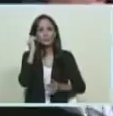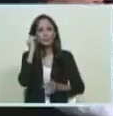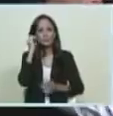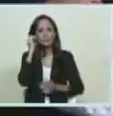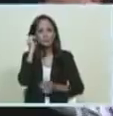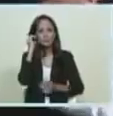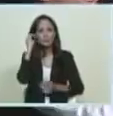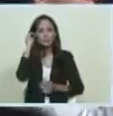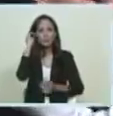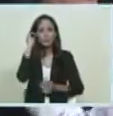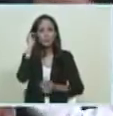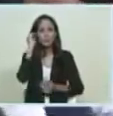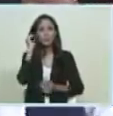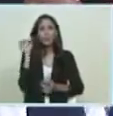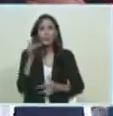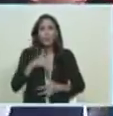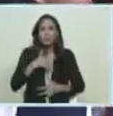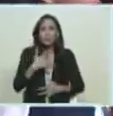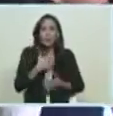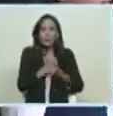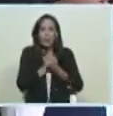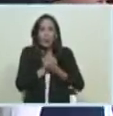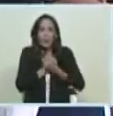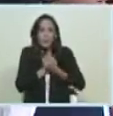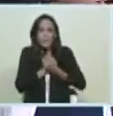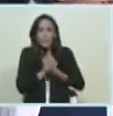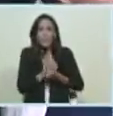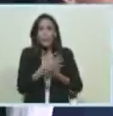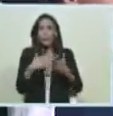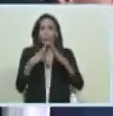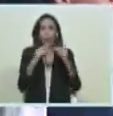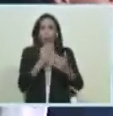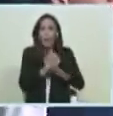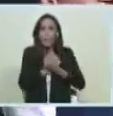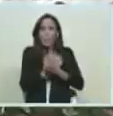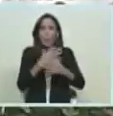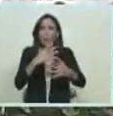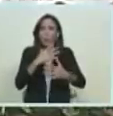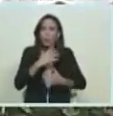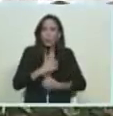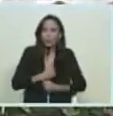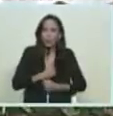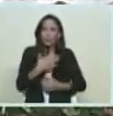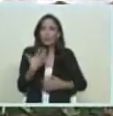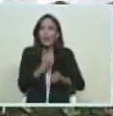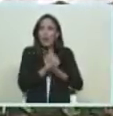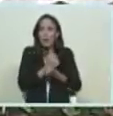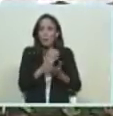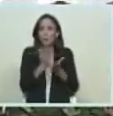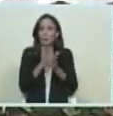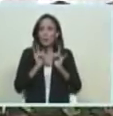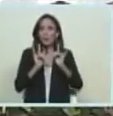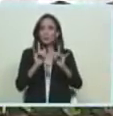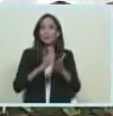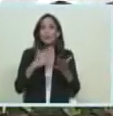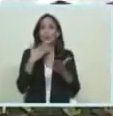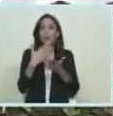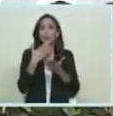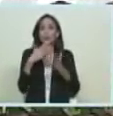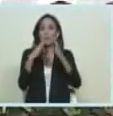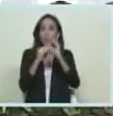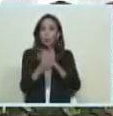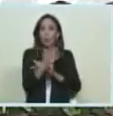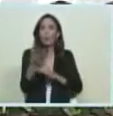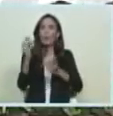Así que siento que esa consigna es una consigna de amor, de familia, de cariño. Les doy las gracias.